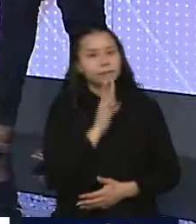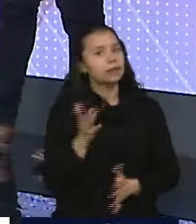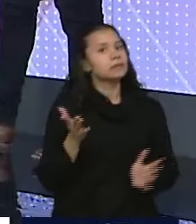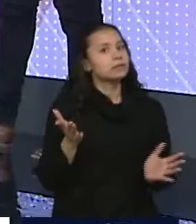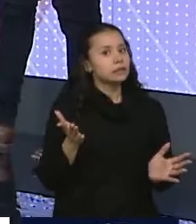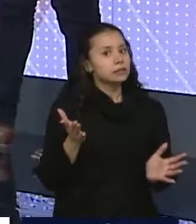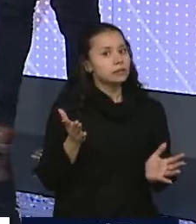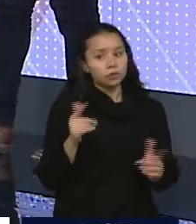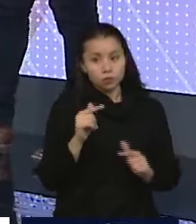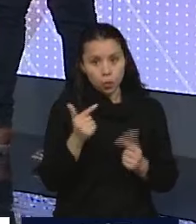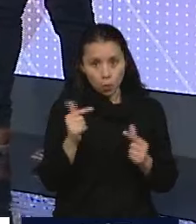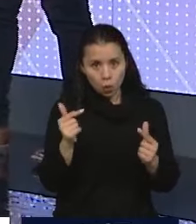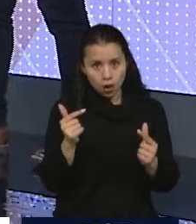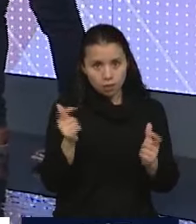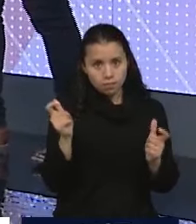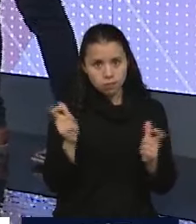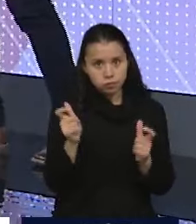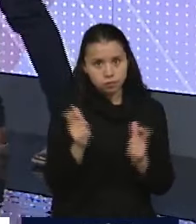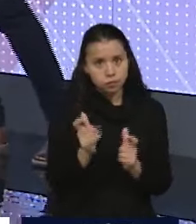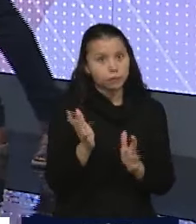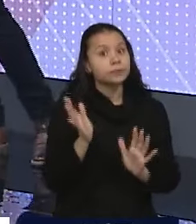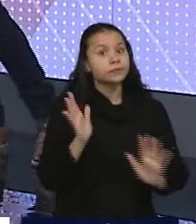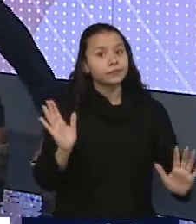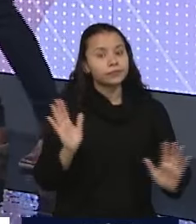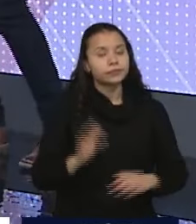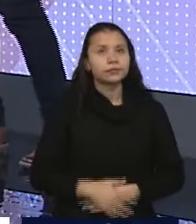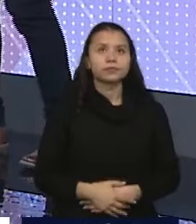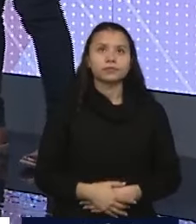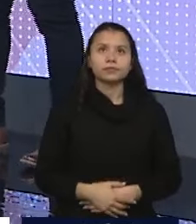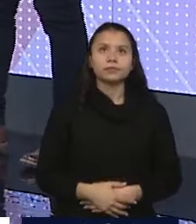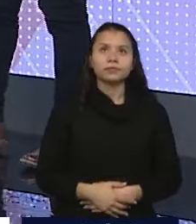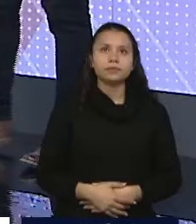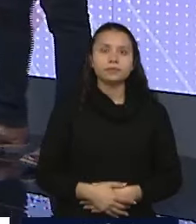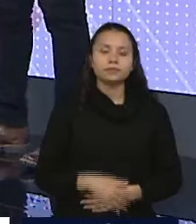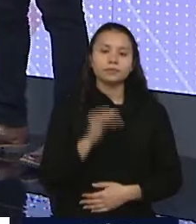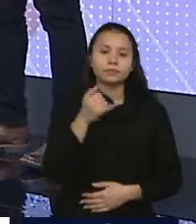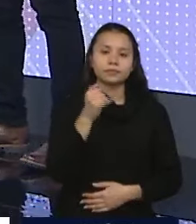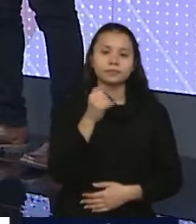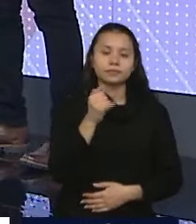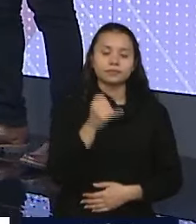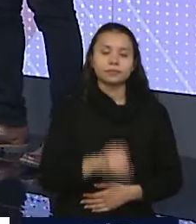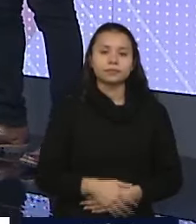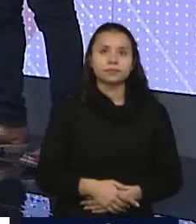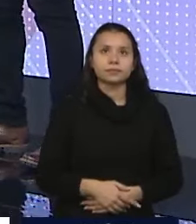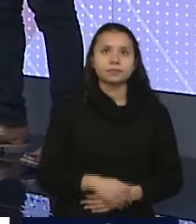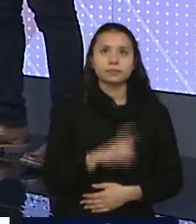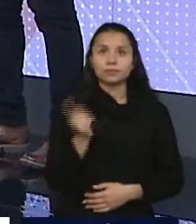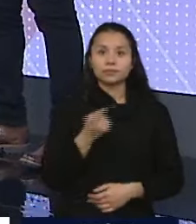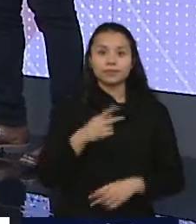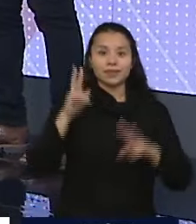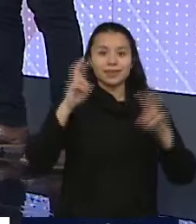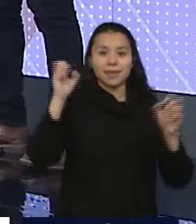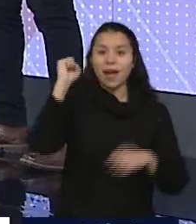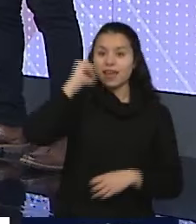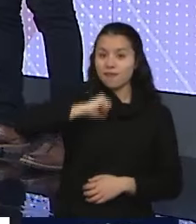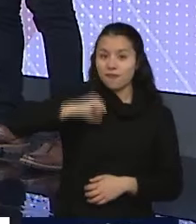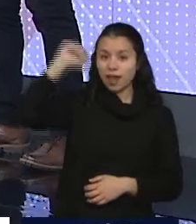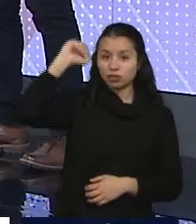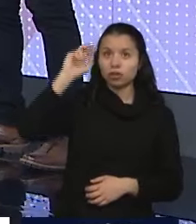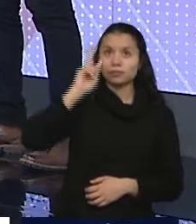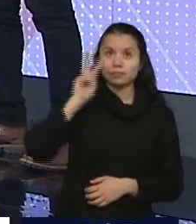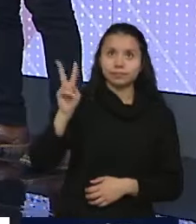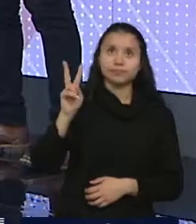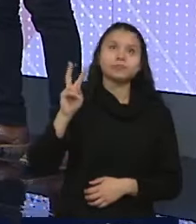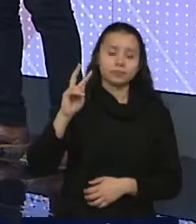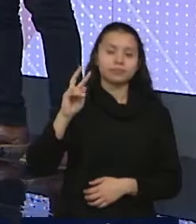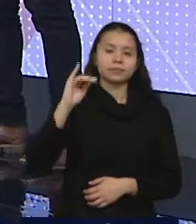que ver. Se va agotando. Al margen del dominio aparente que se ha formulado sobre la inflación y que esto es incontrastable. Sí.